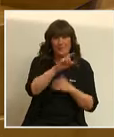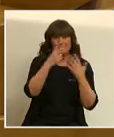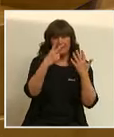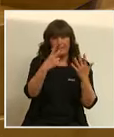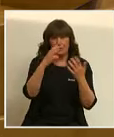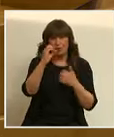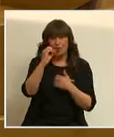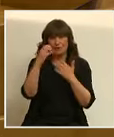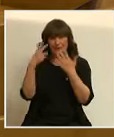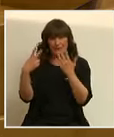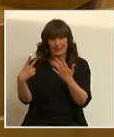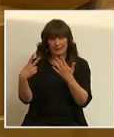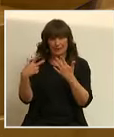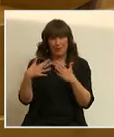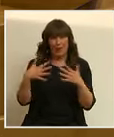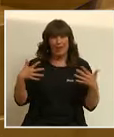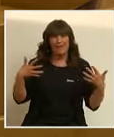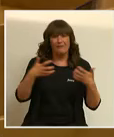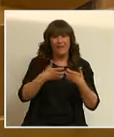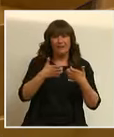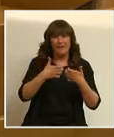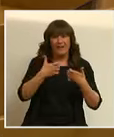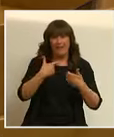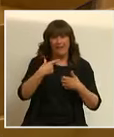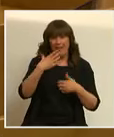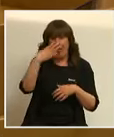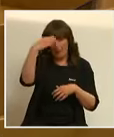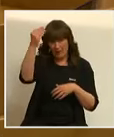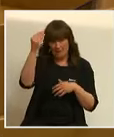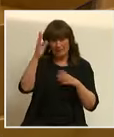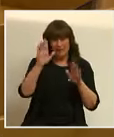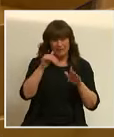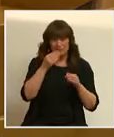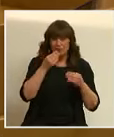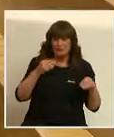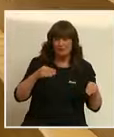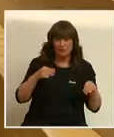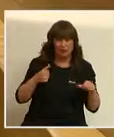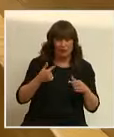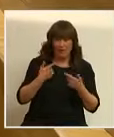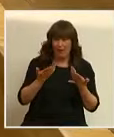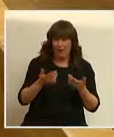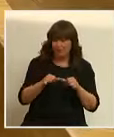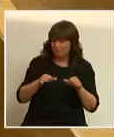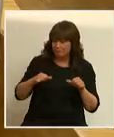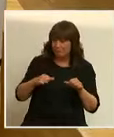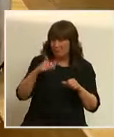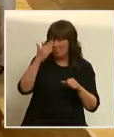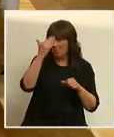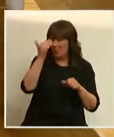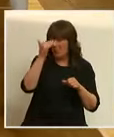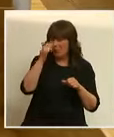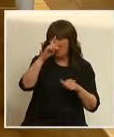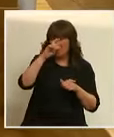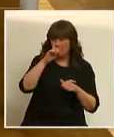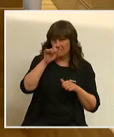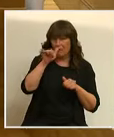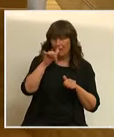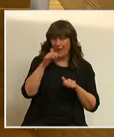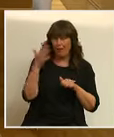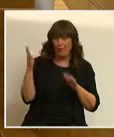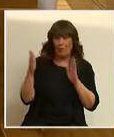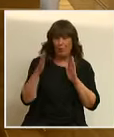1707, en la batalla de Almansa. Esto es historia y no requiere más memoria que el recuerdo de unos hechos que